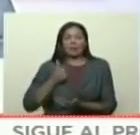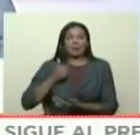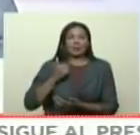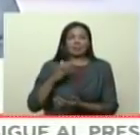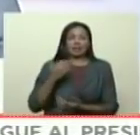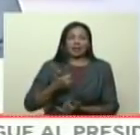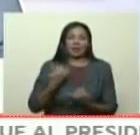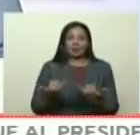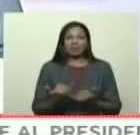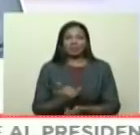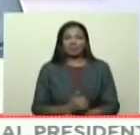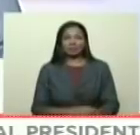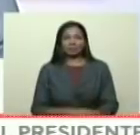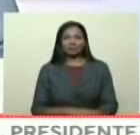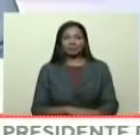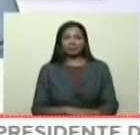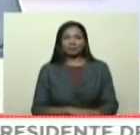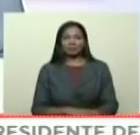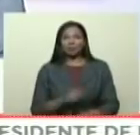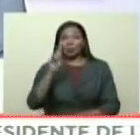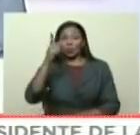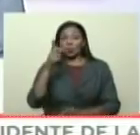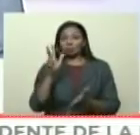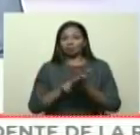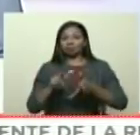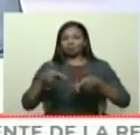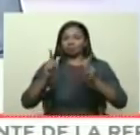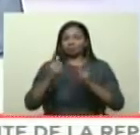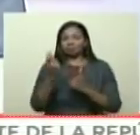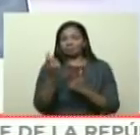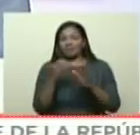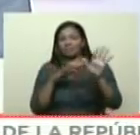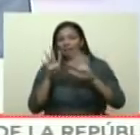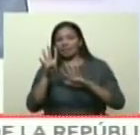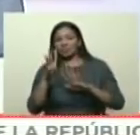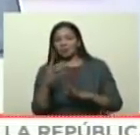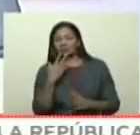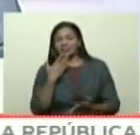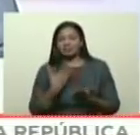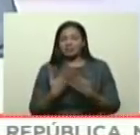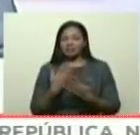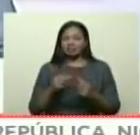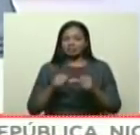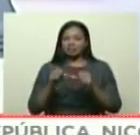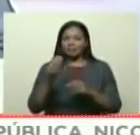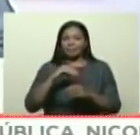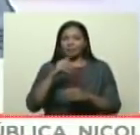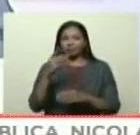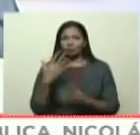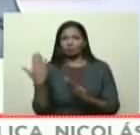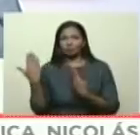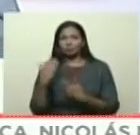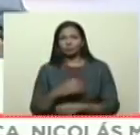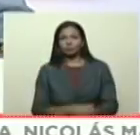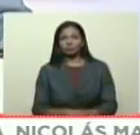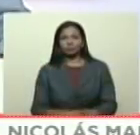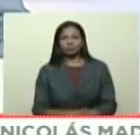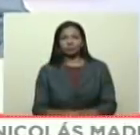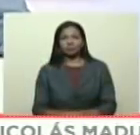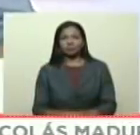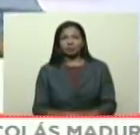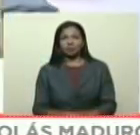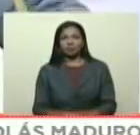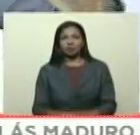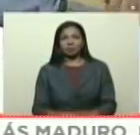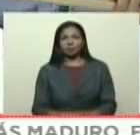dijo. Un filtrado, presidente. Ya lleva uno, pues. Bueno, gracias. Ernesto, gracias. Continúa tú, señor presidente, coordinando. Bueno,